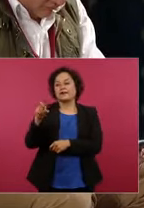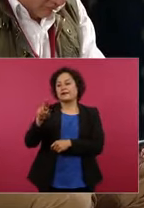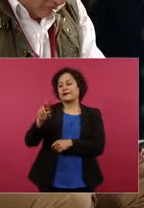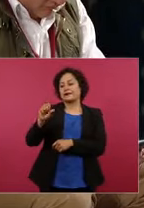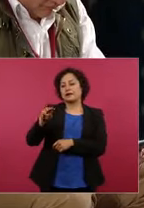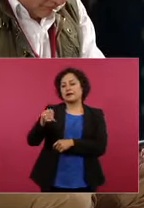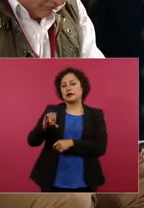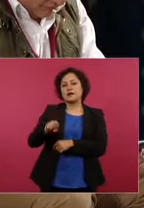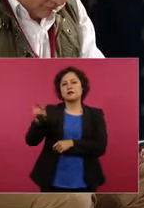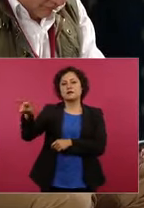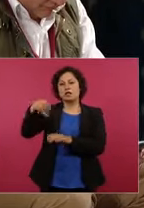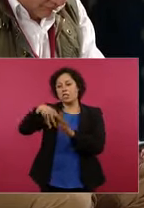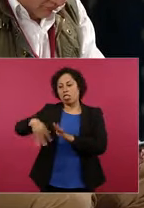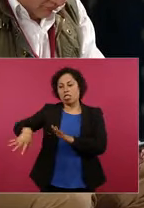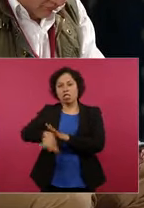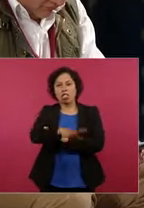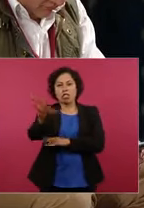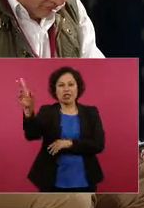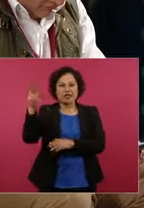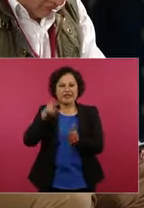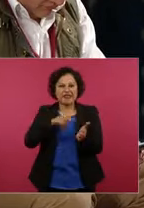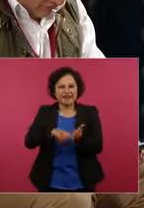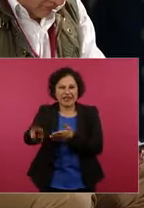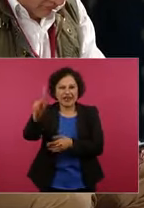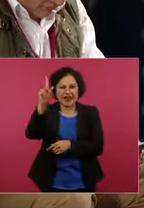Tenemos videos, fotos,